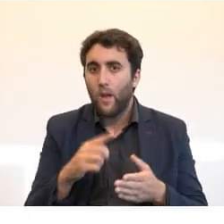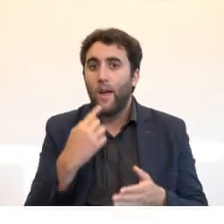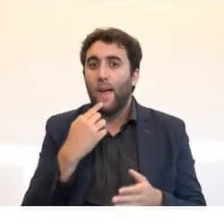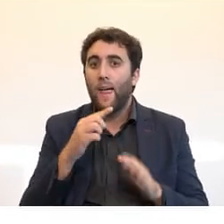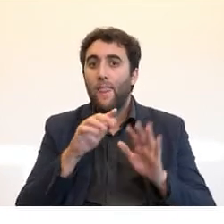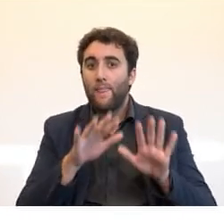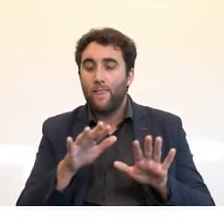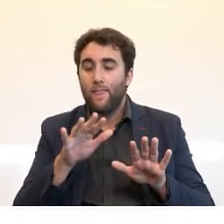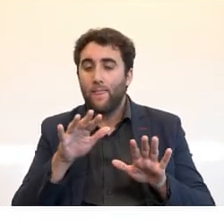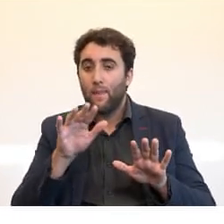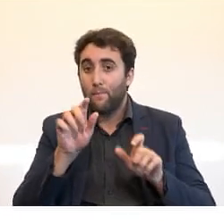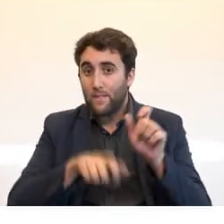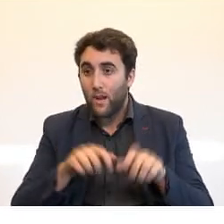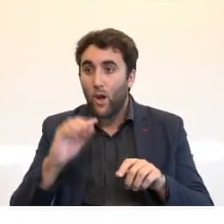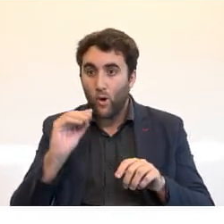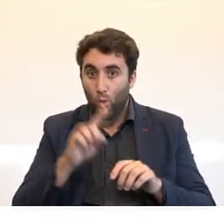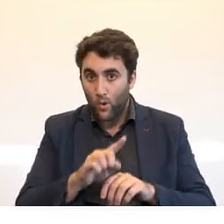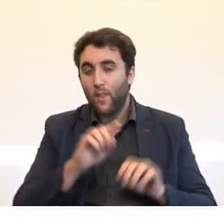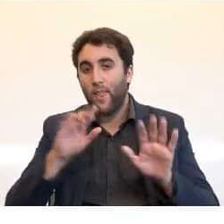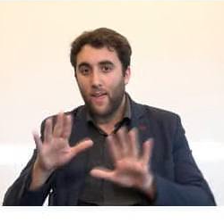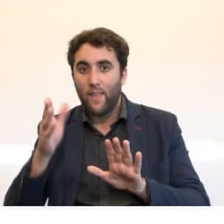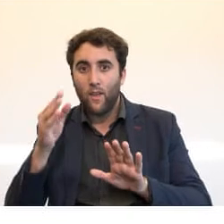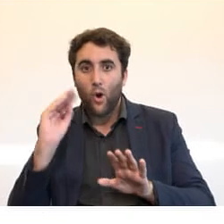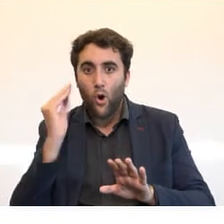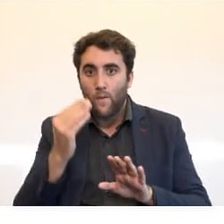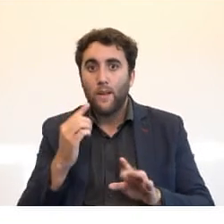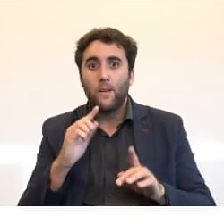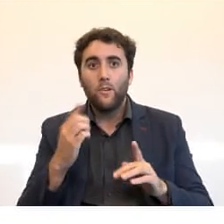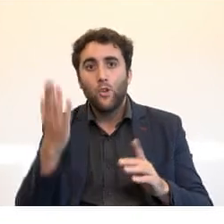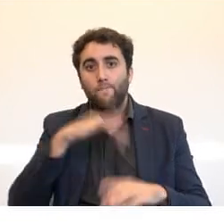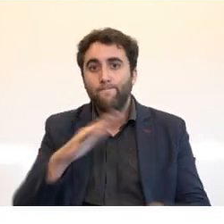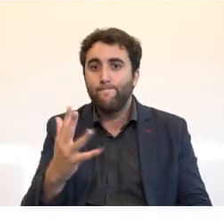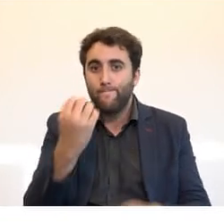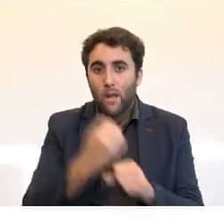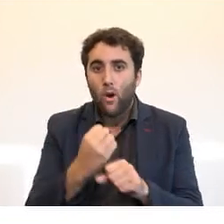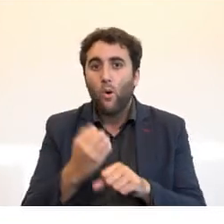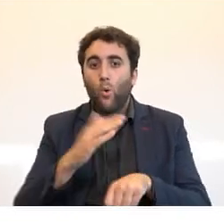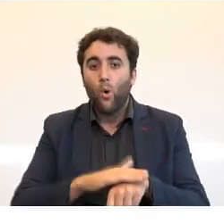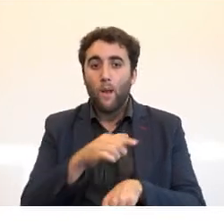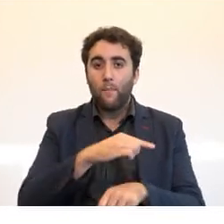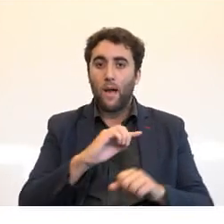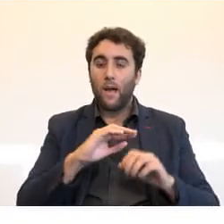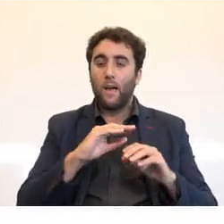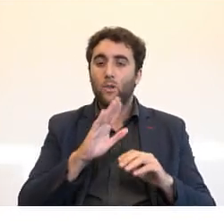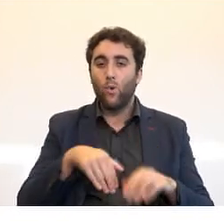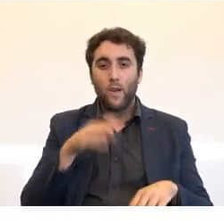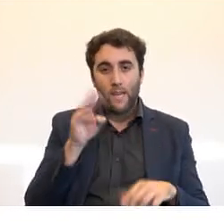por el perfil que publica, que proyecta en sus redes sociales. Y hoy estamos hablando de cómo construir una ciudadanía digital.